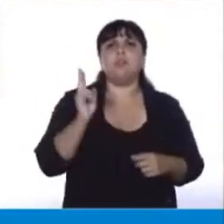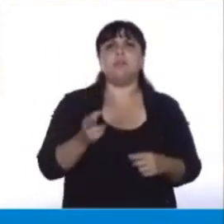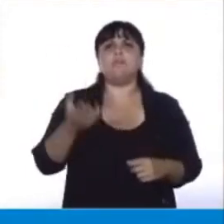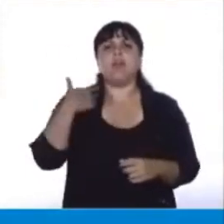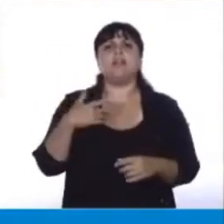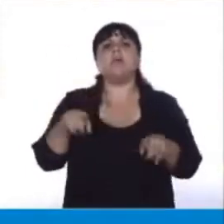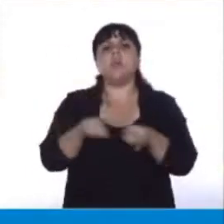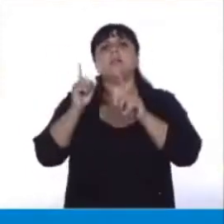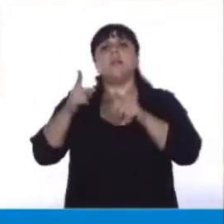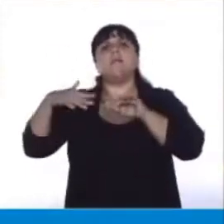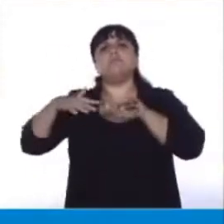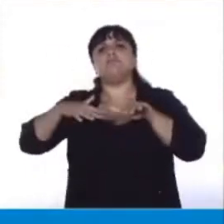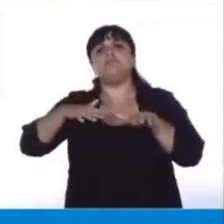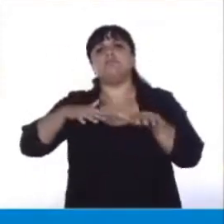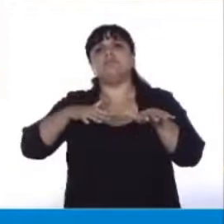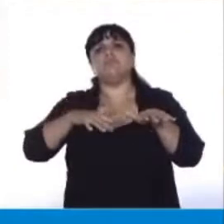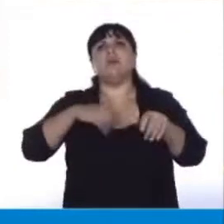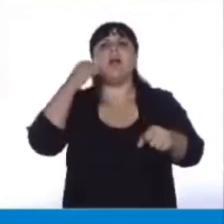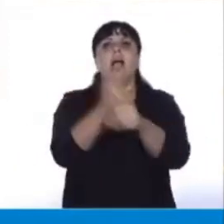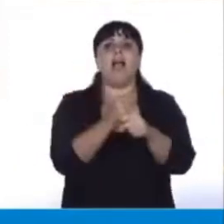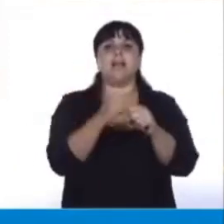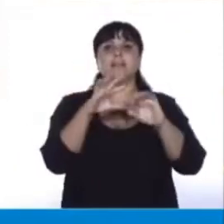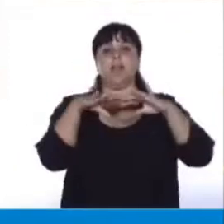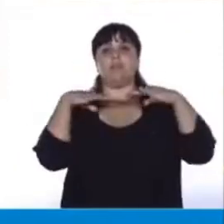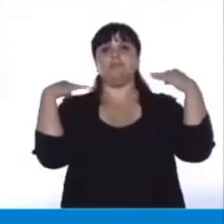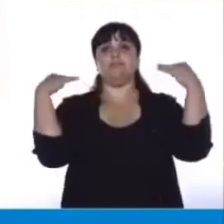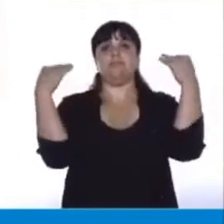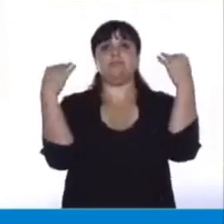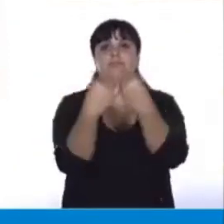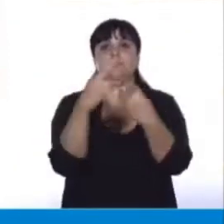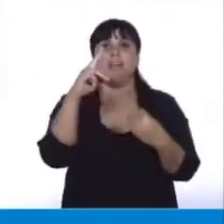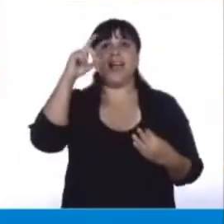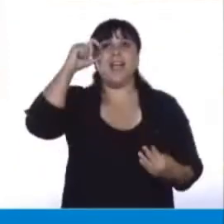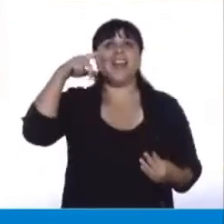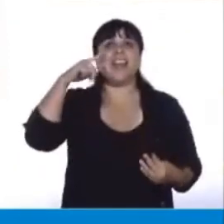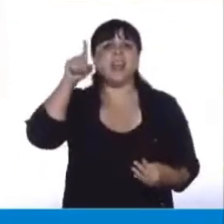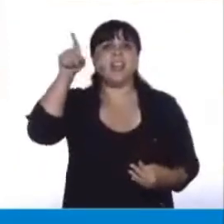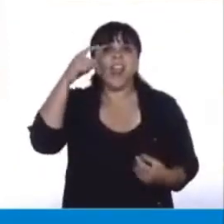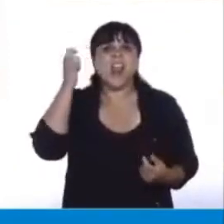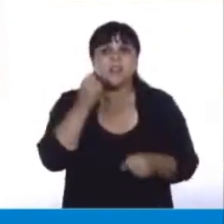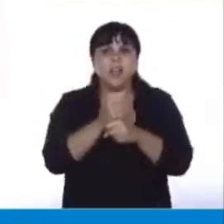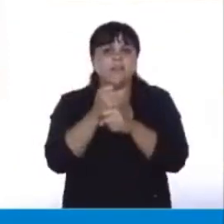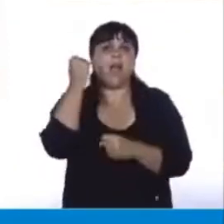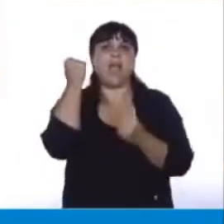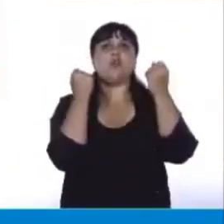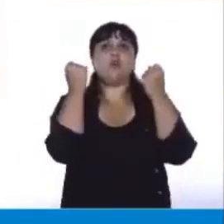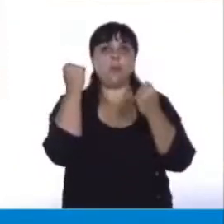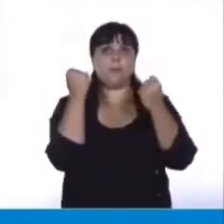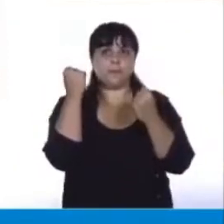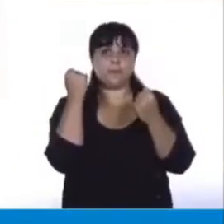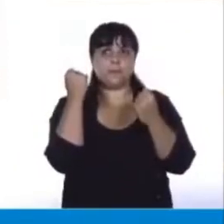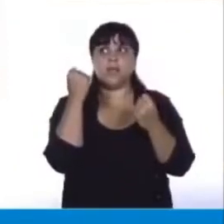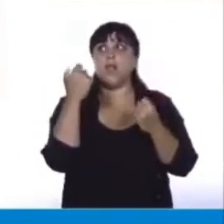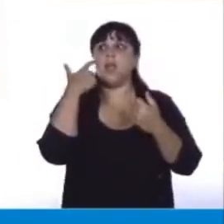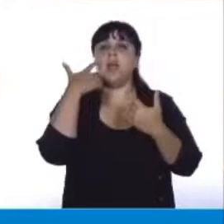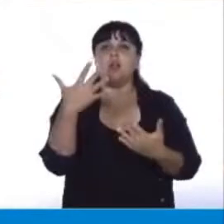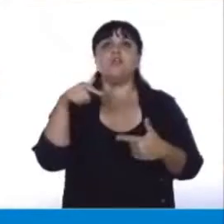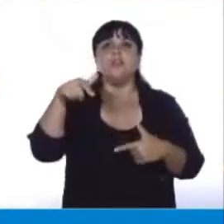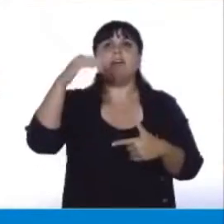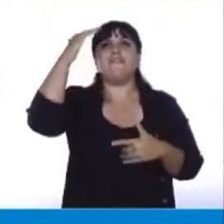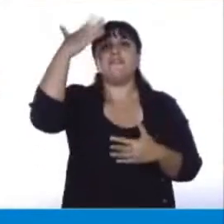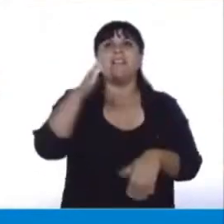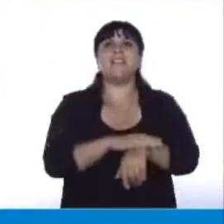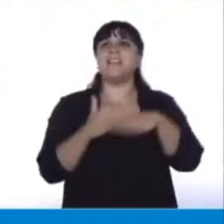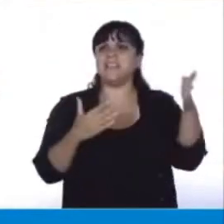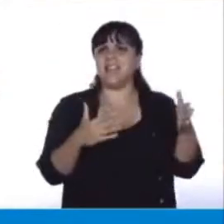vigilia que durará hasta la sesión. Gastón Remy es economista y un reconocido referente del Frente de Izquierda en esa